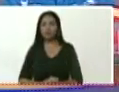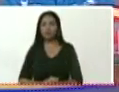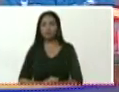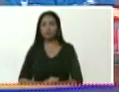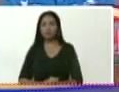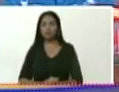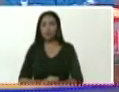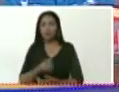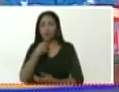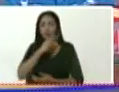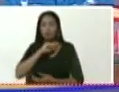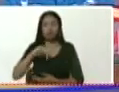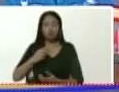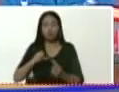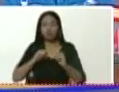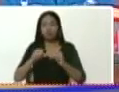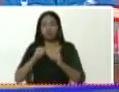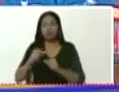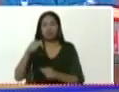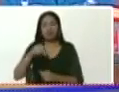Bueno, tenemos que continuar